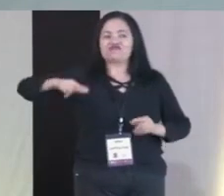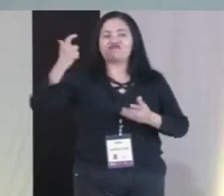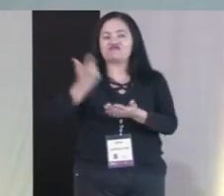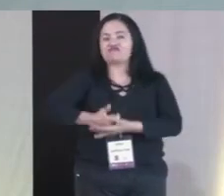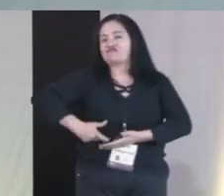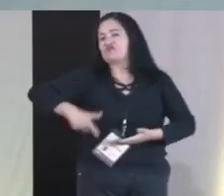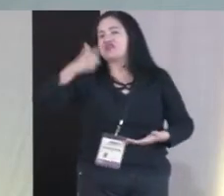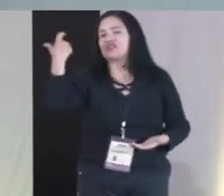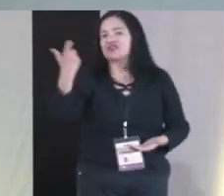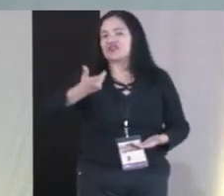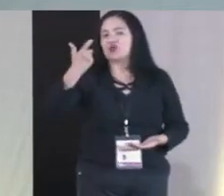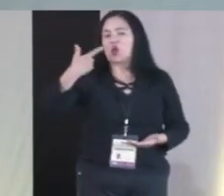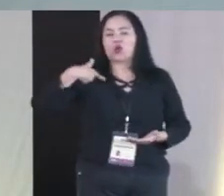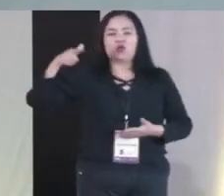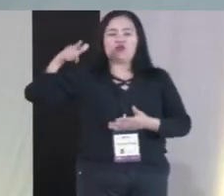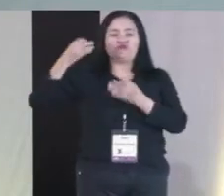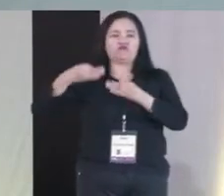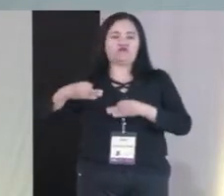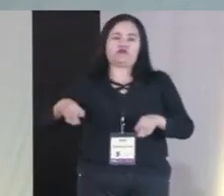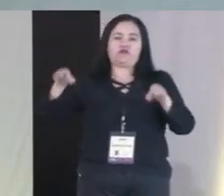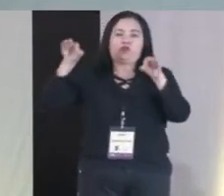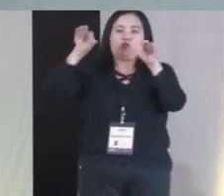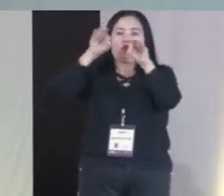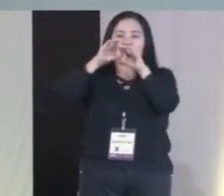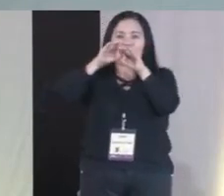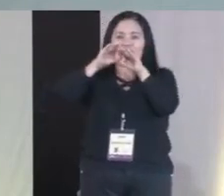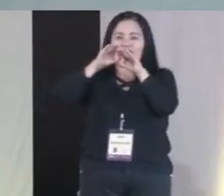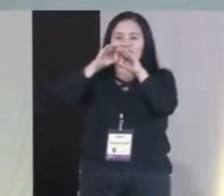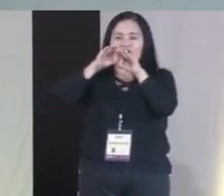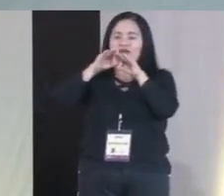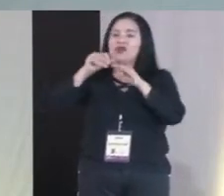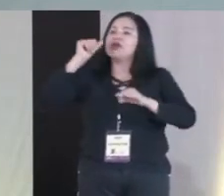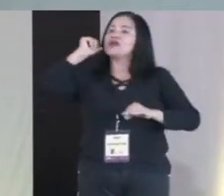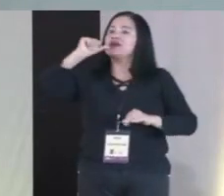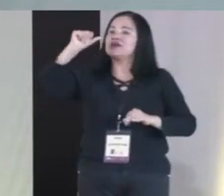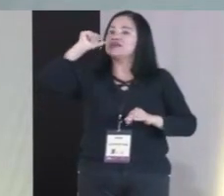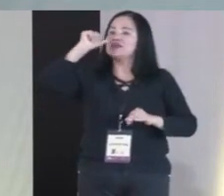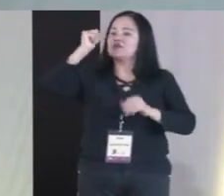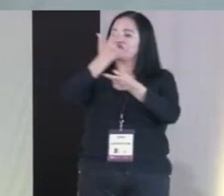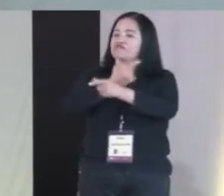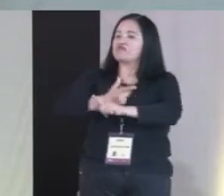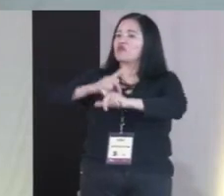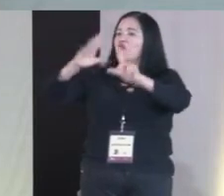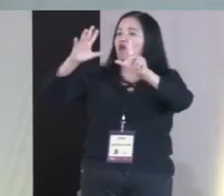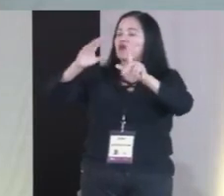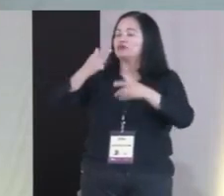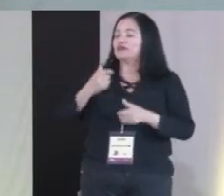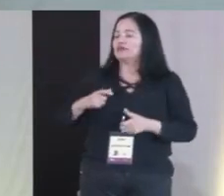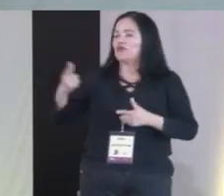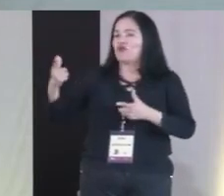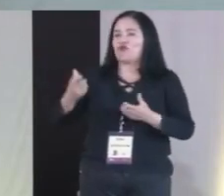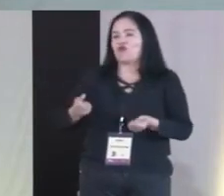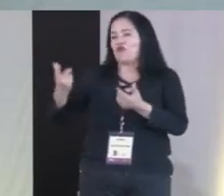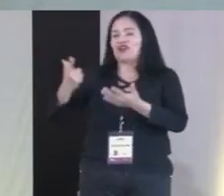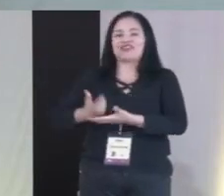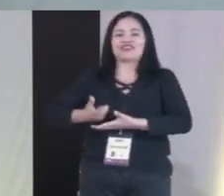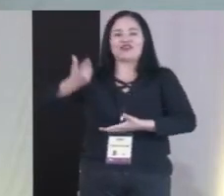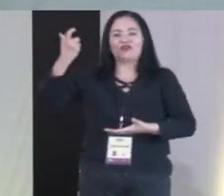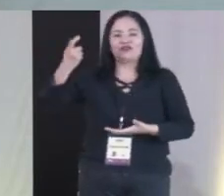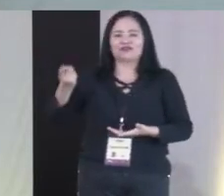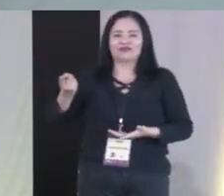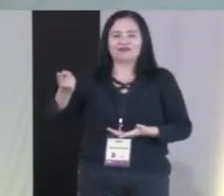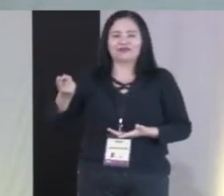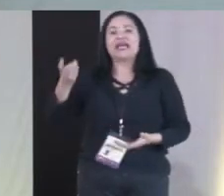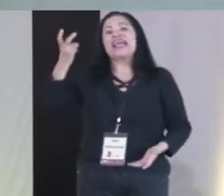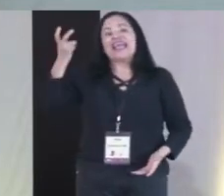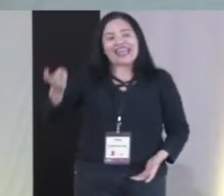rico y hacerse inmortal. Gloria, fama, fortuna. Eso querían. Y